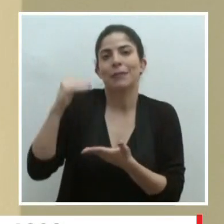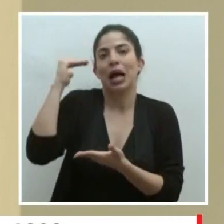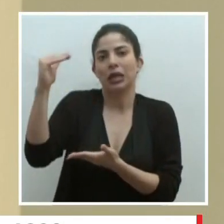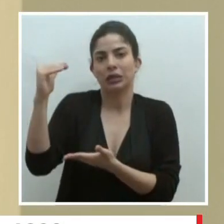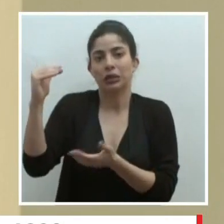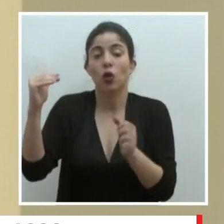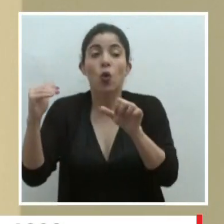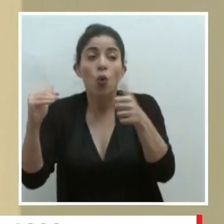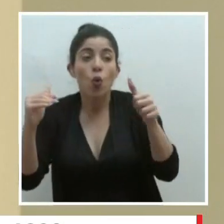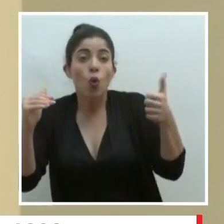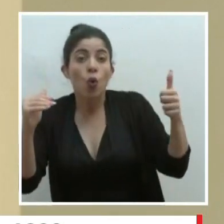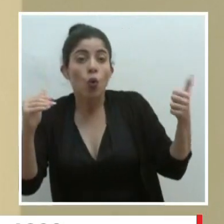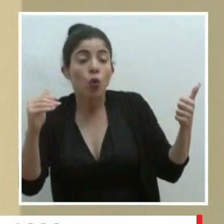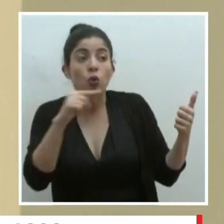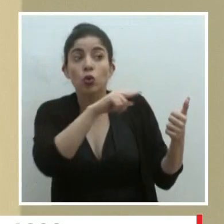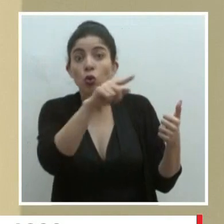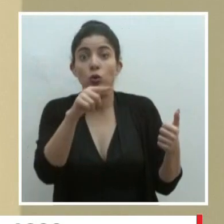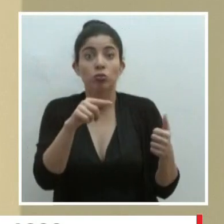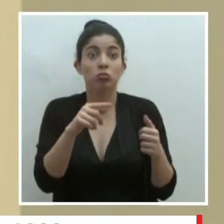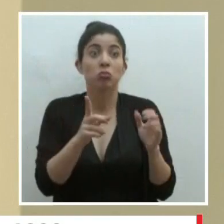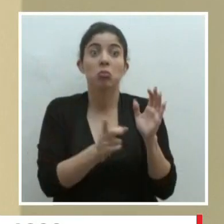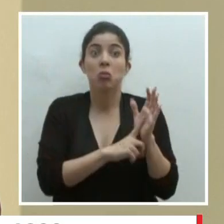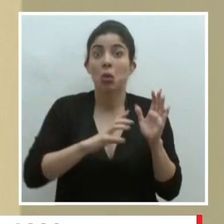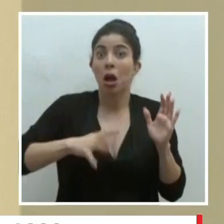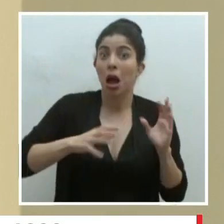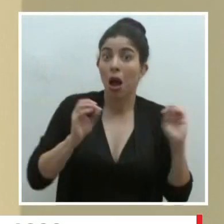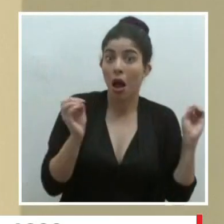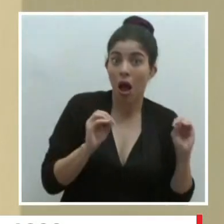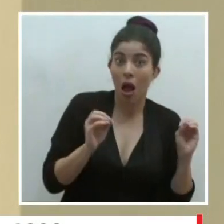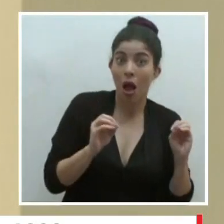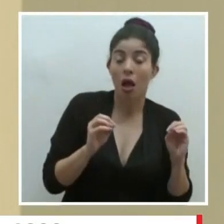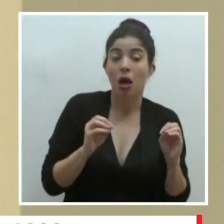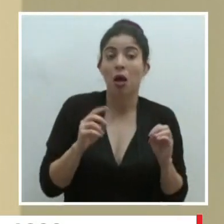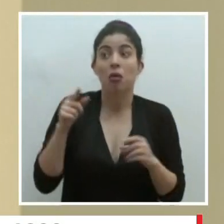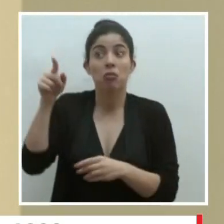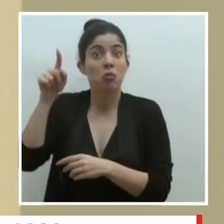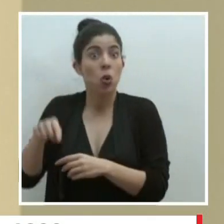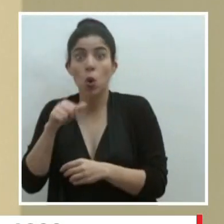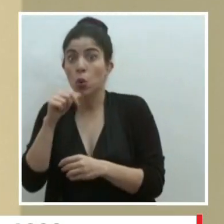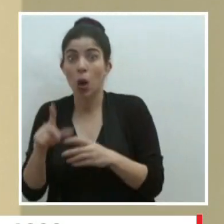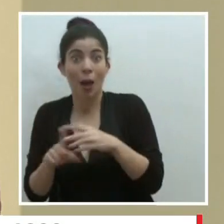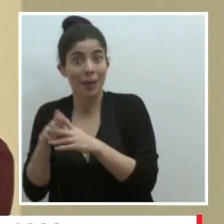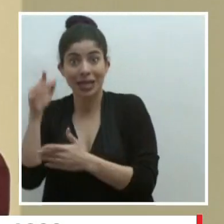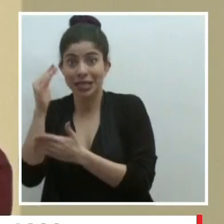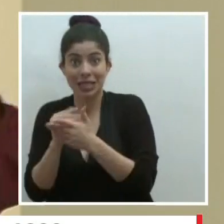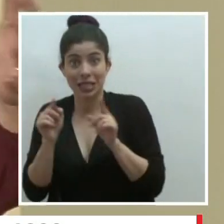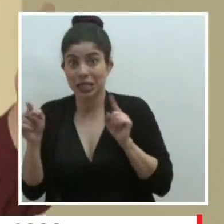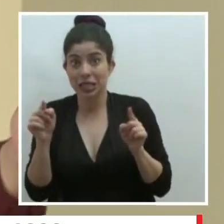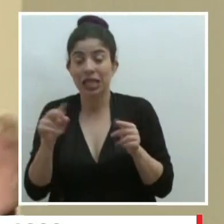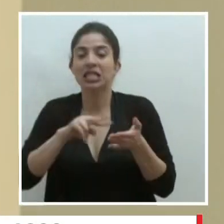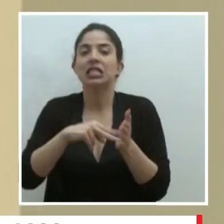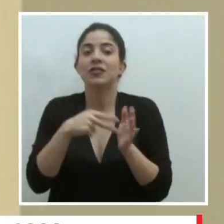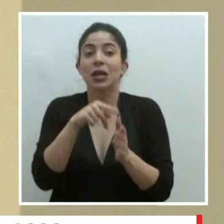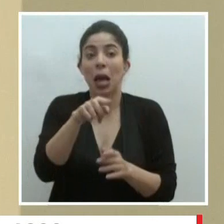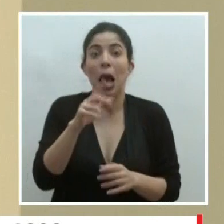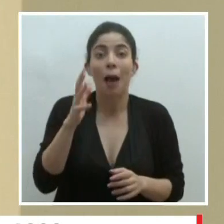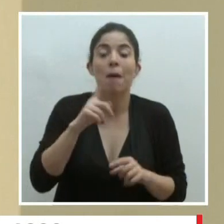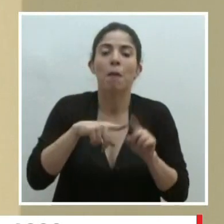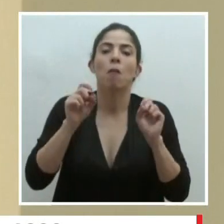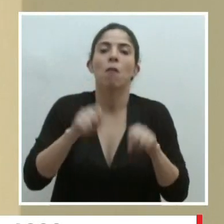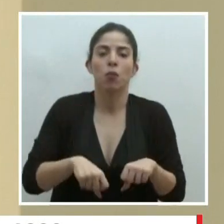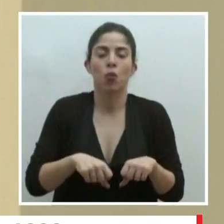los distritos que no se encuentren en alerta naranja y que no hayan sido mencionados hace unos segundos, pues sí pueden continuar